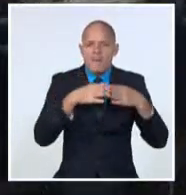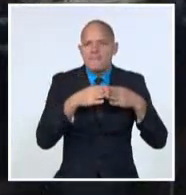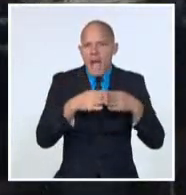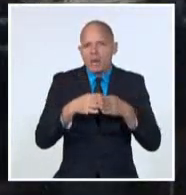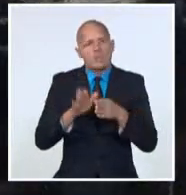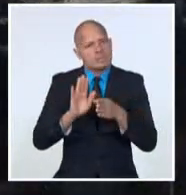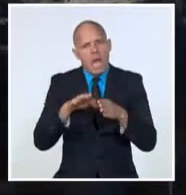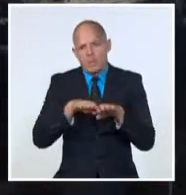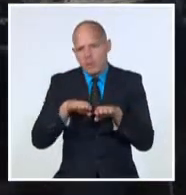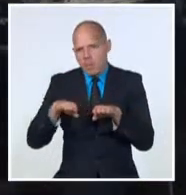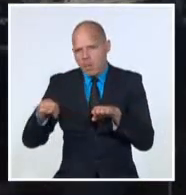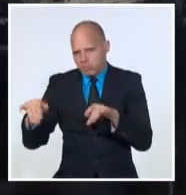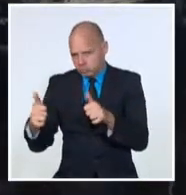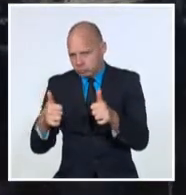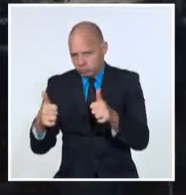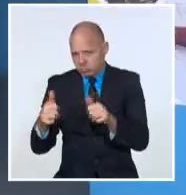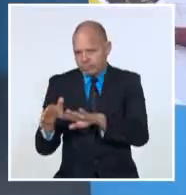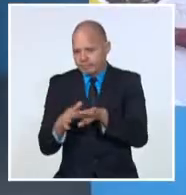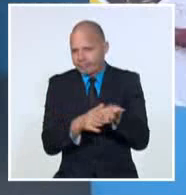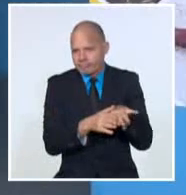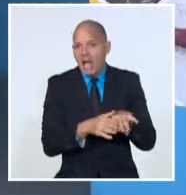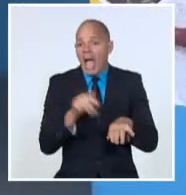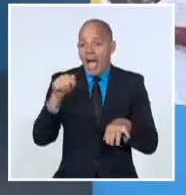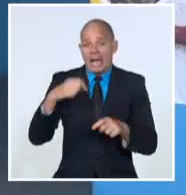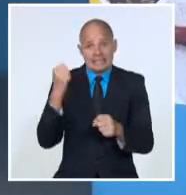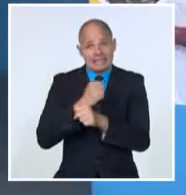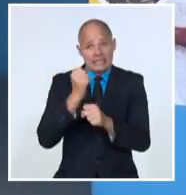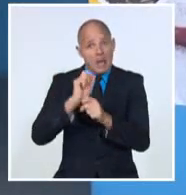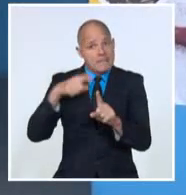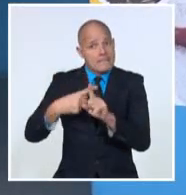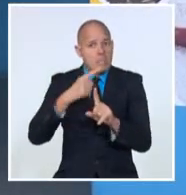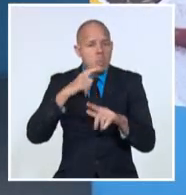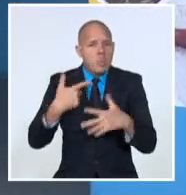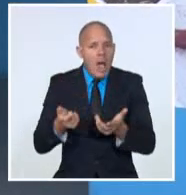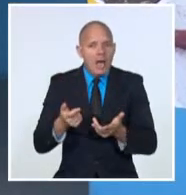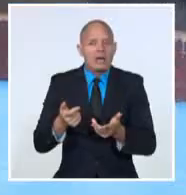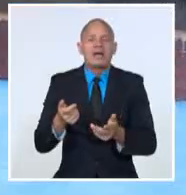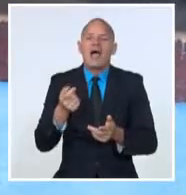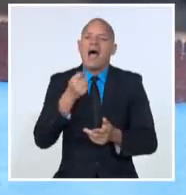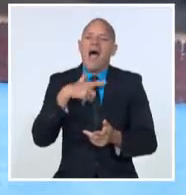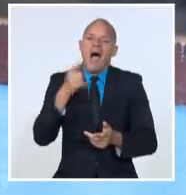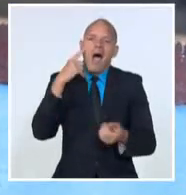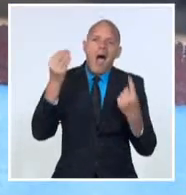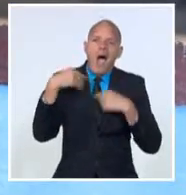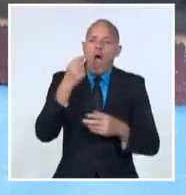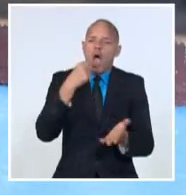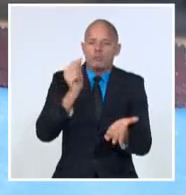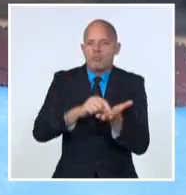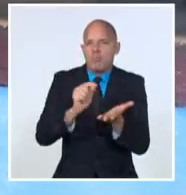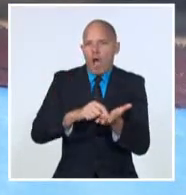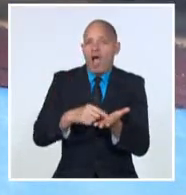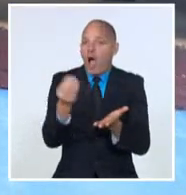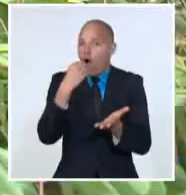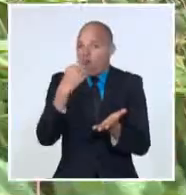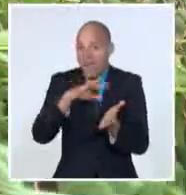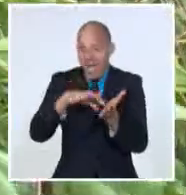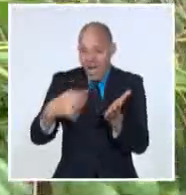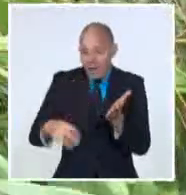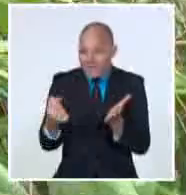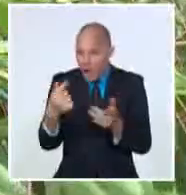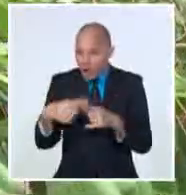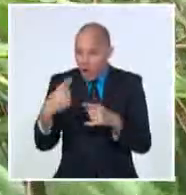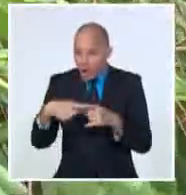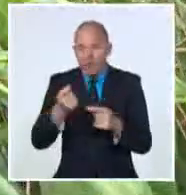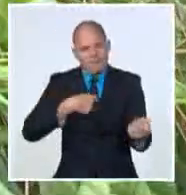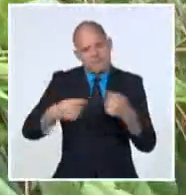su totalidad. En la provincia han trabajado además en el traslado y expendio de la canasta familiar normada, así como en la